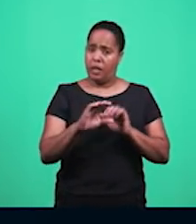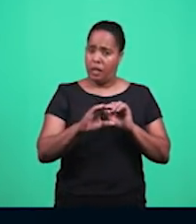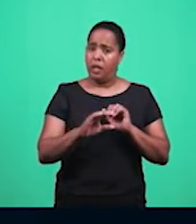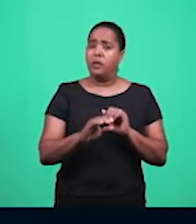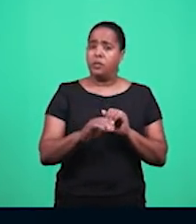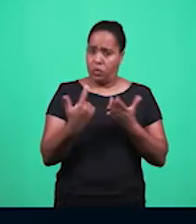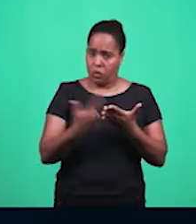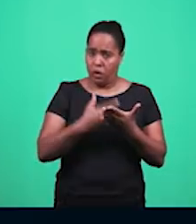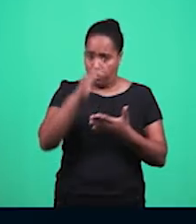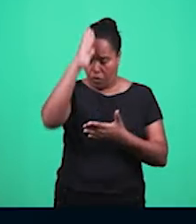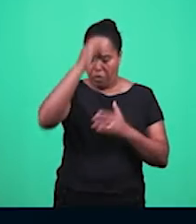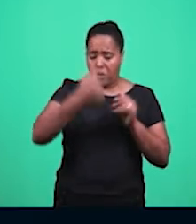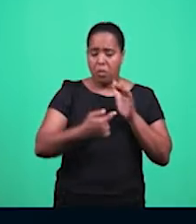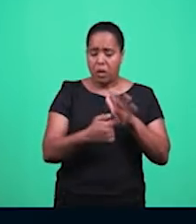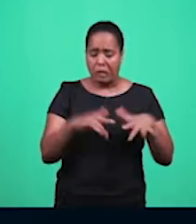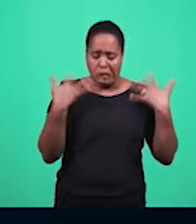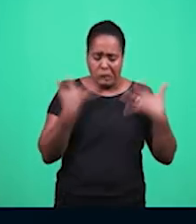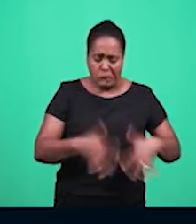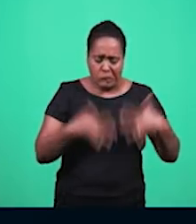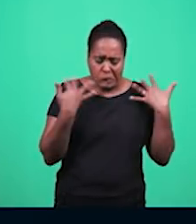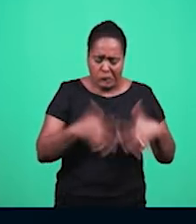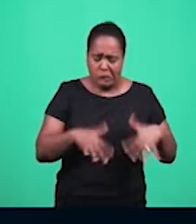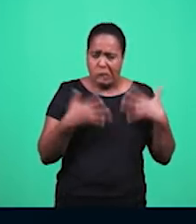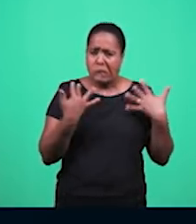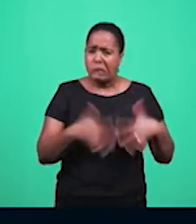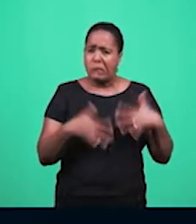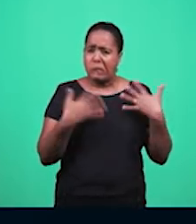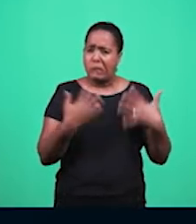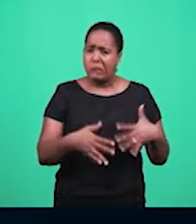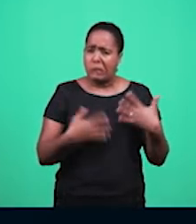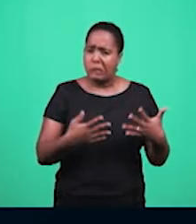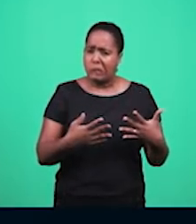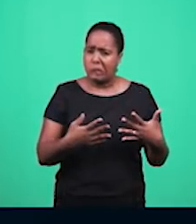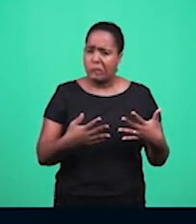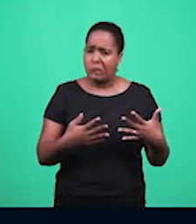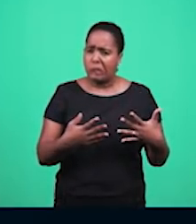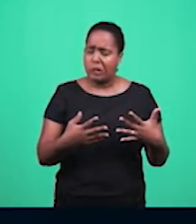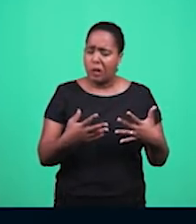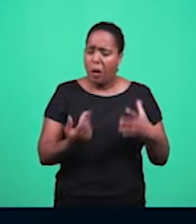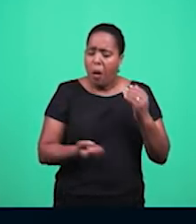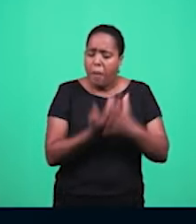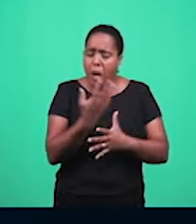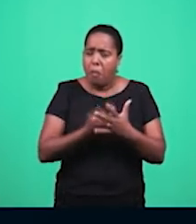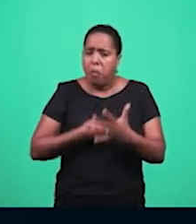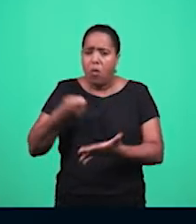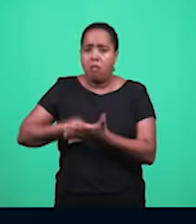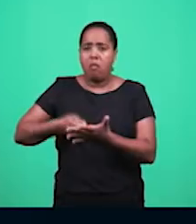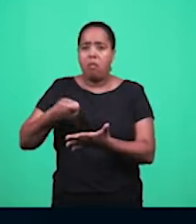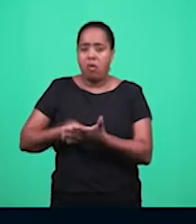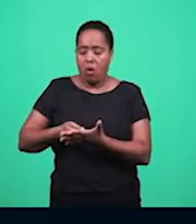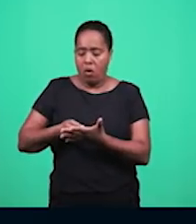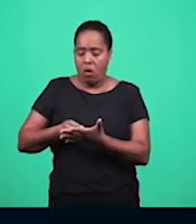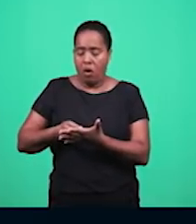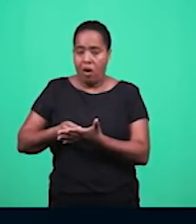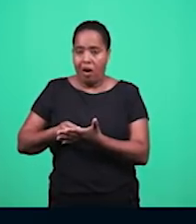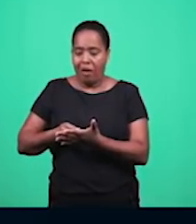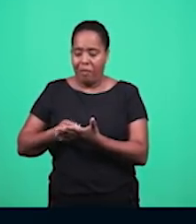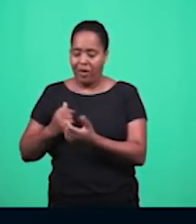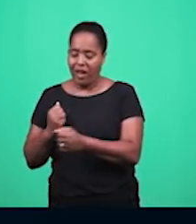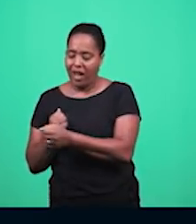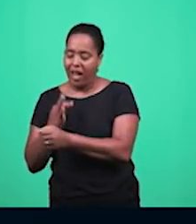ella produce la perseverancia la perseverancia produce experiencia la experiencia